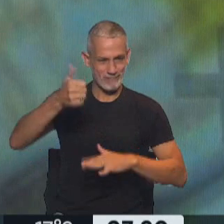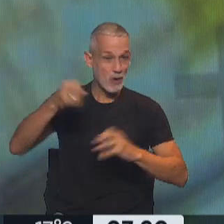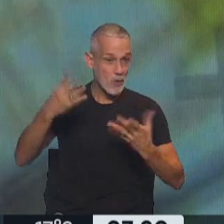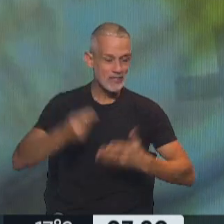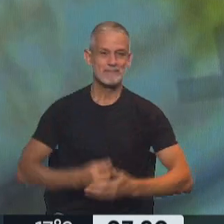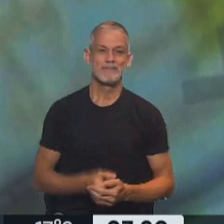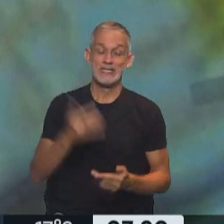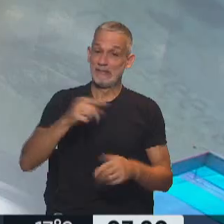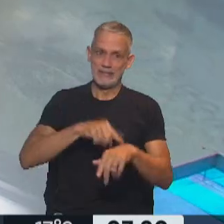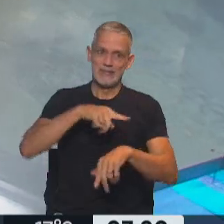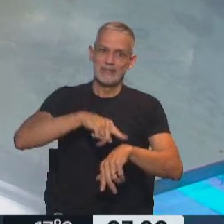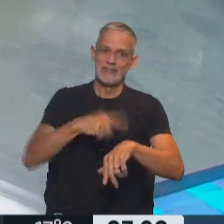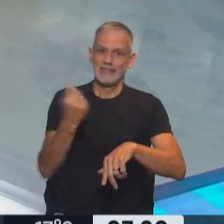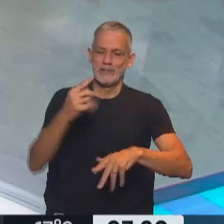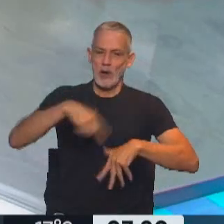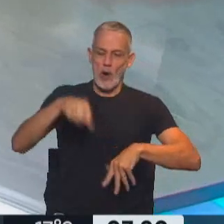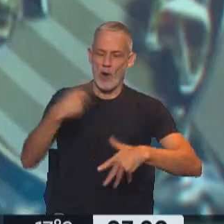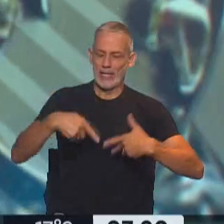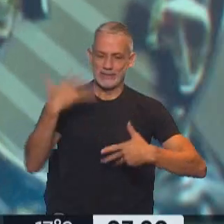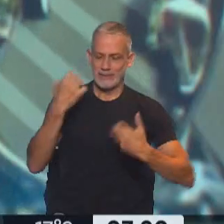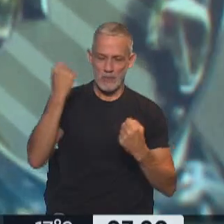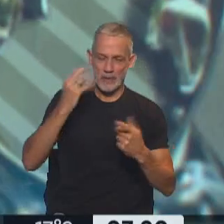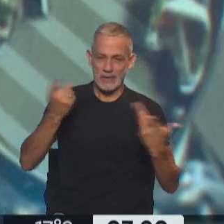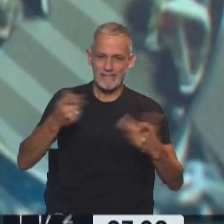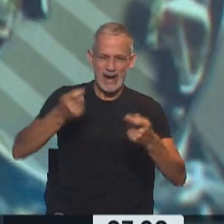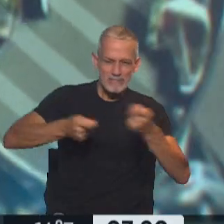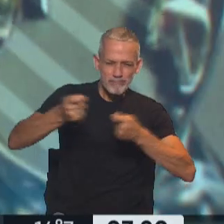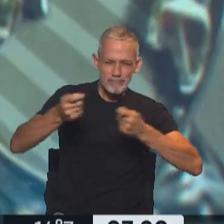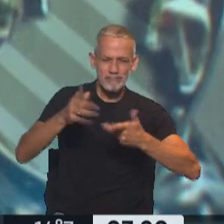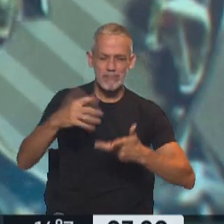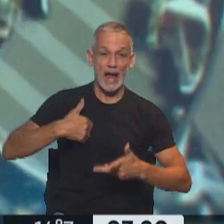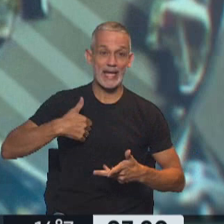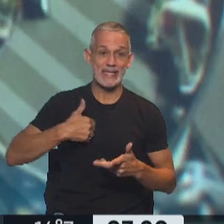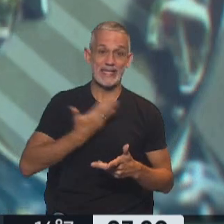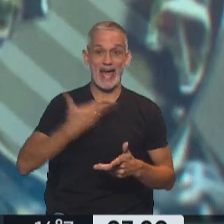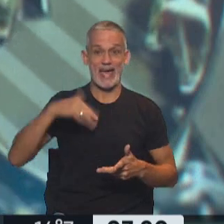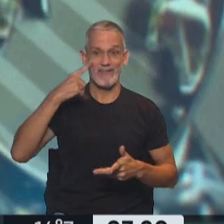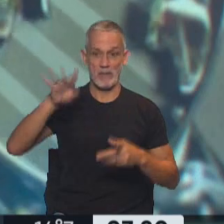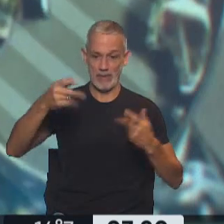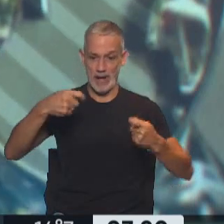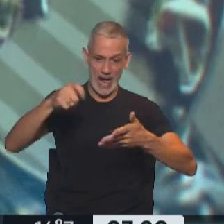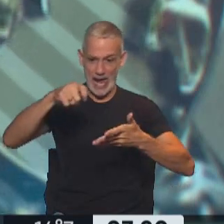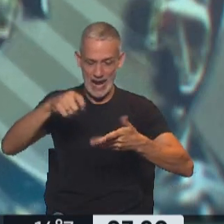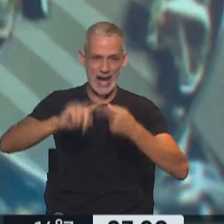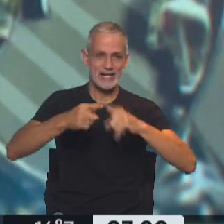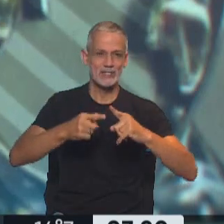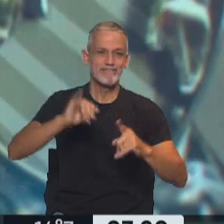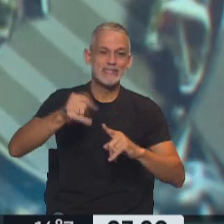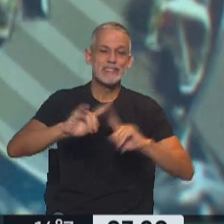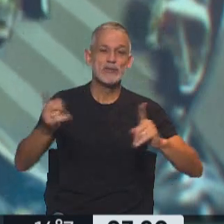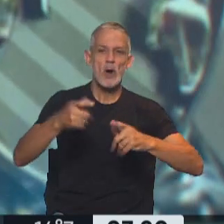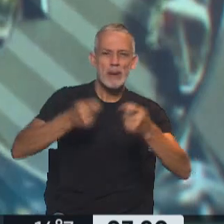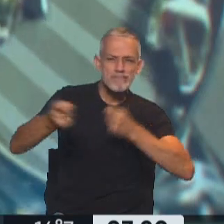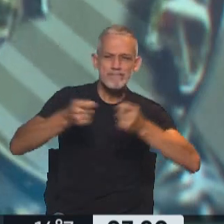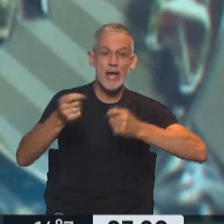a ver, horas decisivas. Horas decisivas, así es, en la negociación entre Argentina y el Fondo Monetario Internacional para renegociar